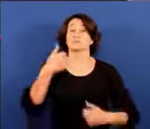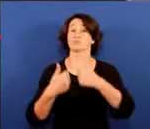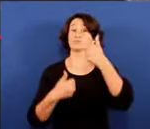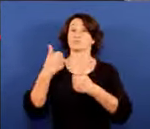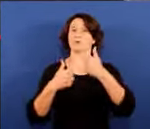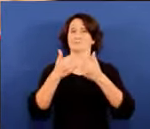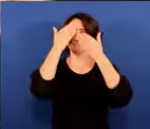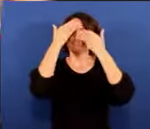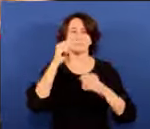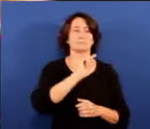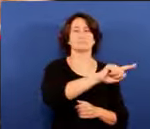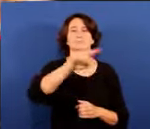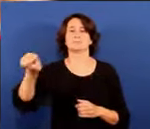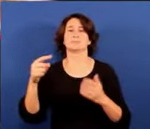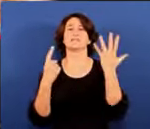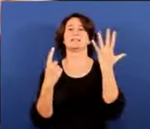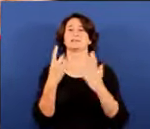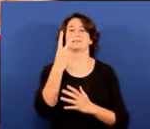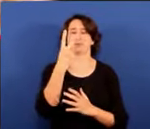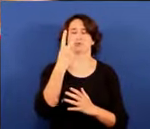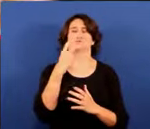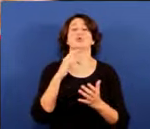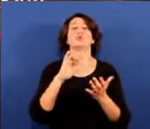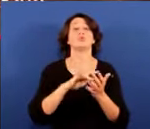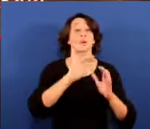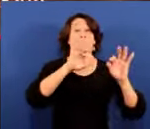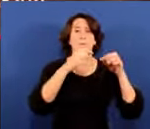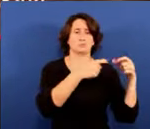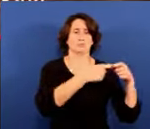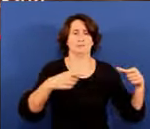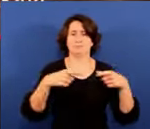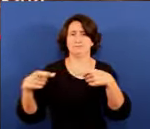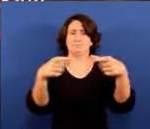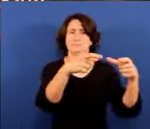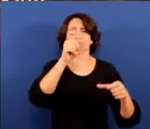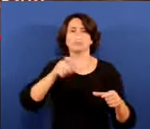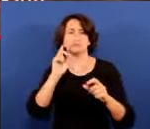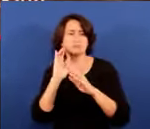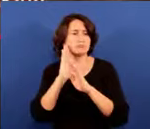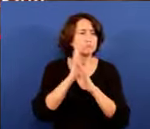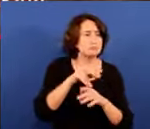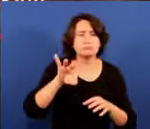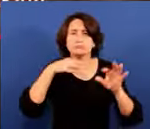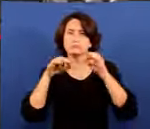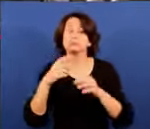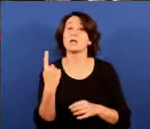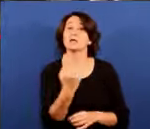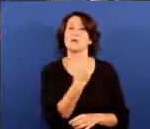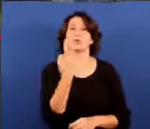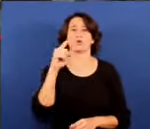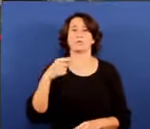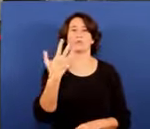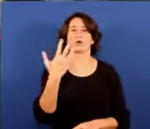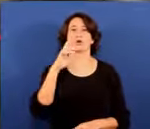de 1,50 euros. En esta 15ª edición, que presenta grandes novedades respecto a las anteriores,